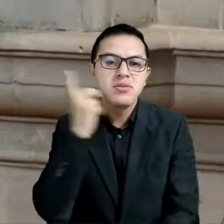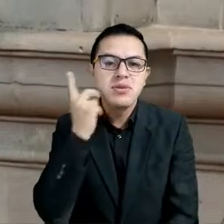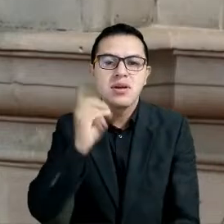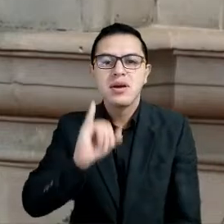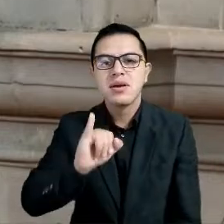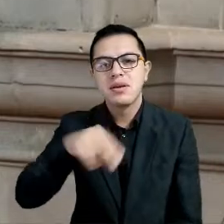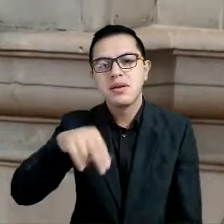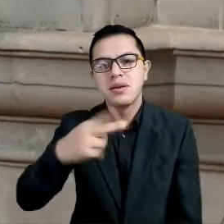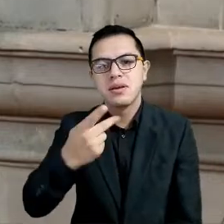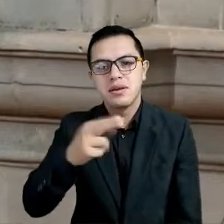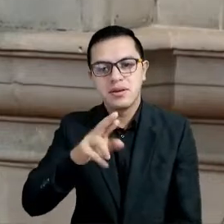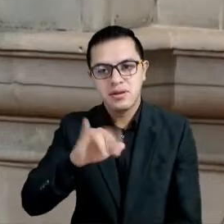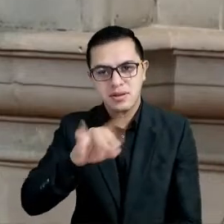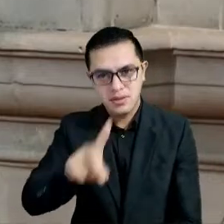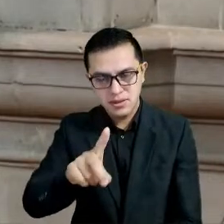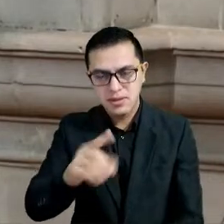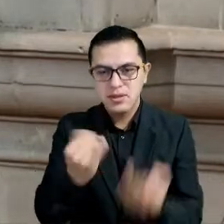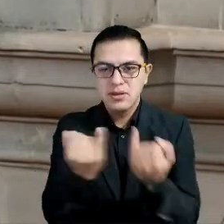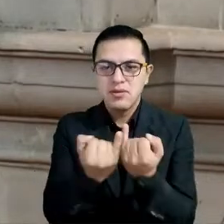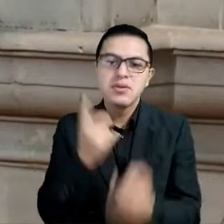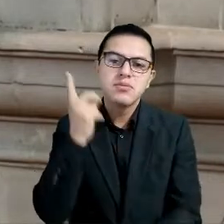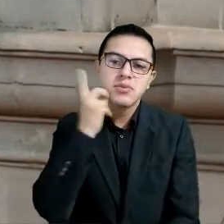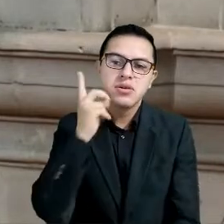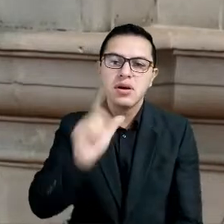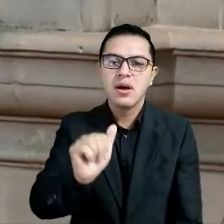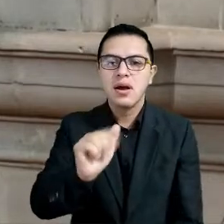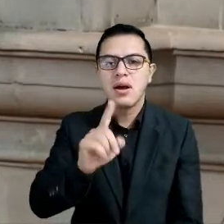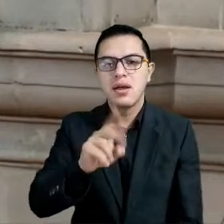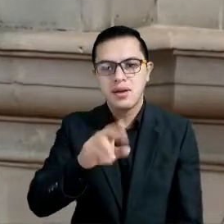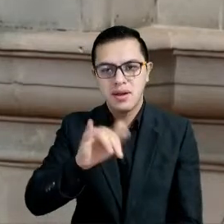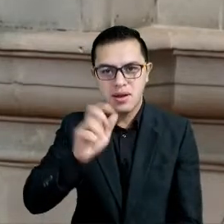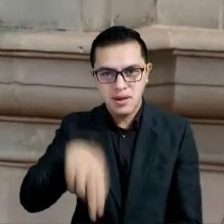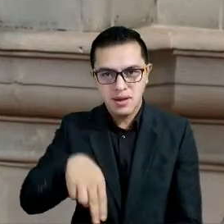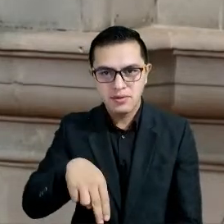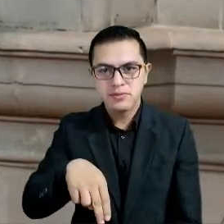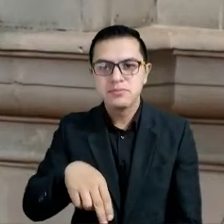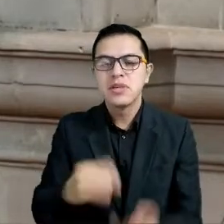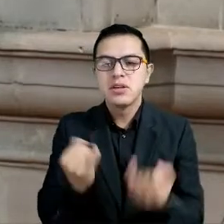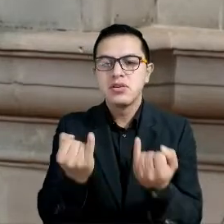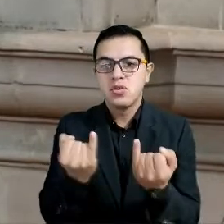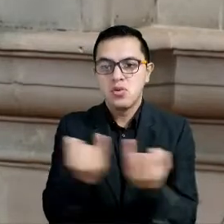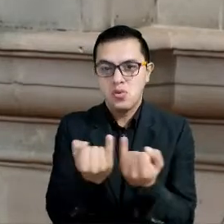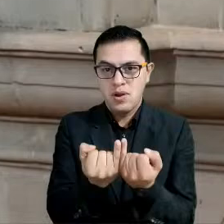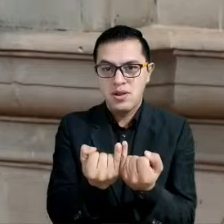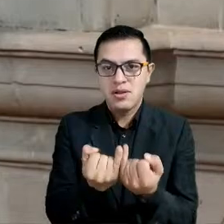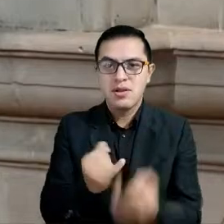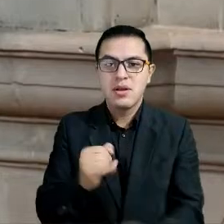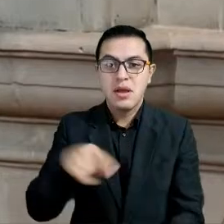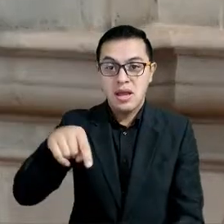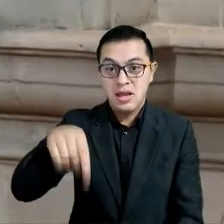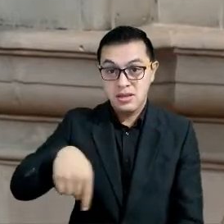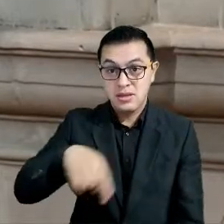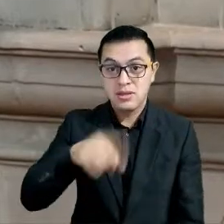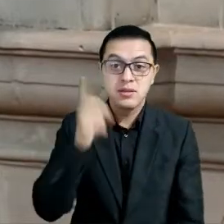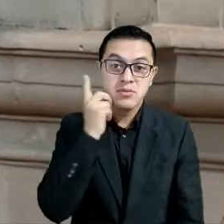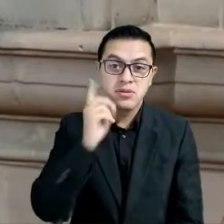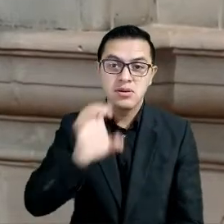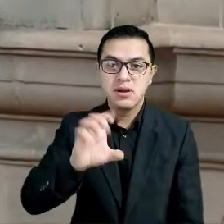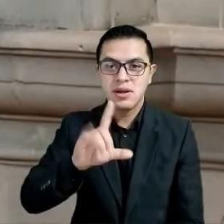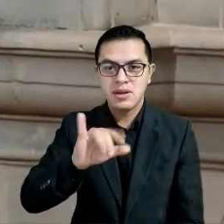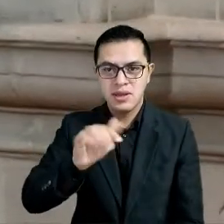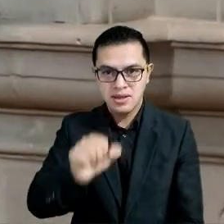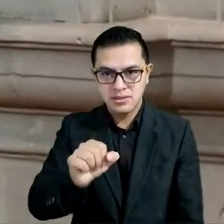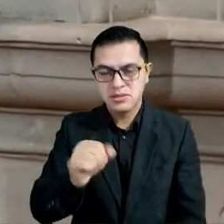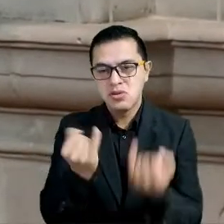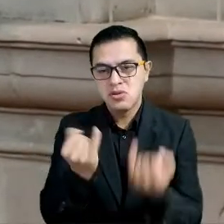diputado Adrián, por supuesto los coordinadores parlamentarios. Aquí le reconozco al diputado Elías Rescala y a mi coordinador Enrique